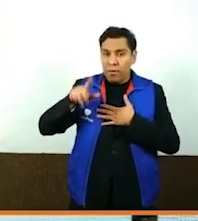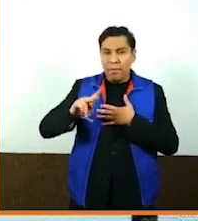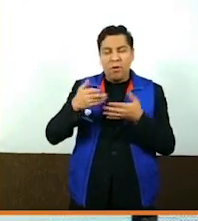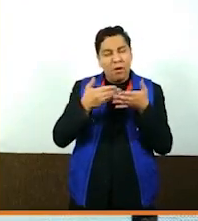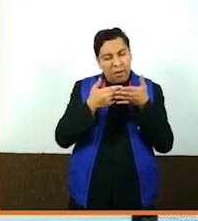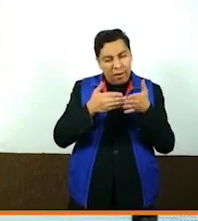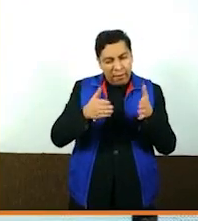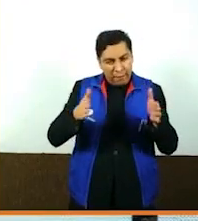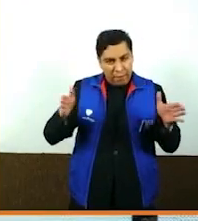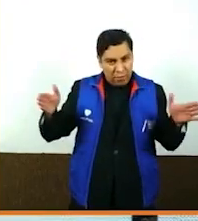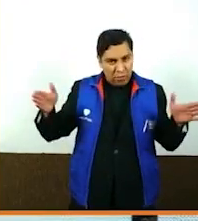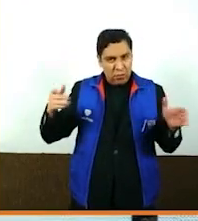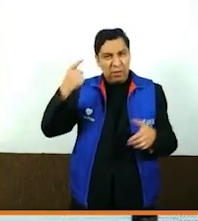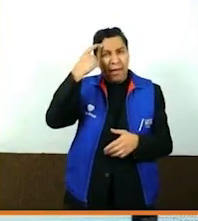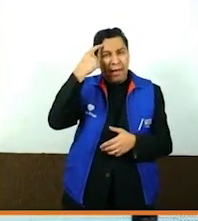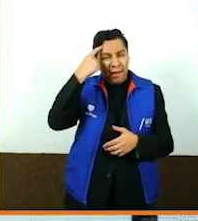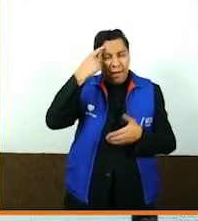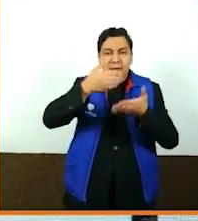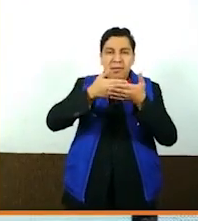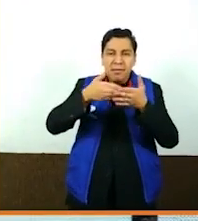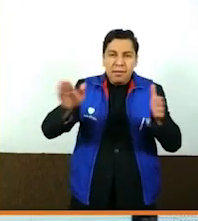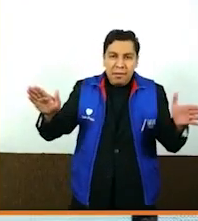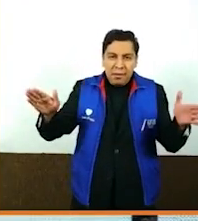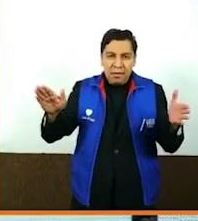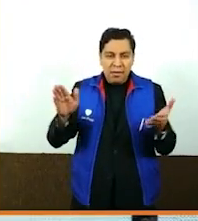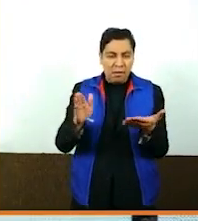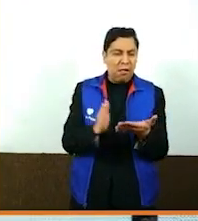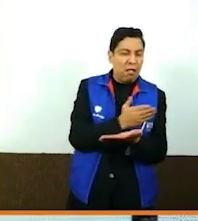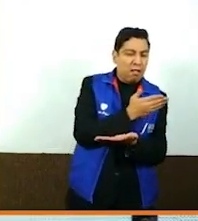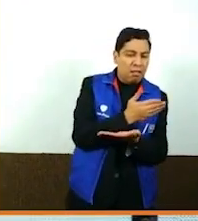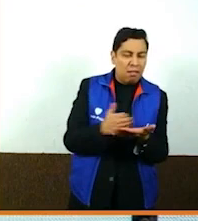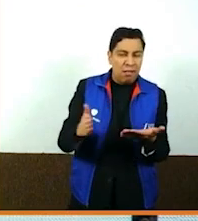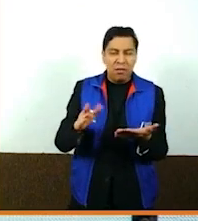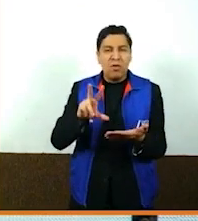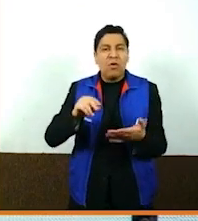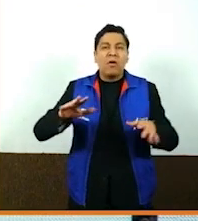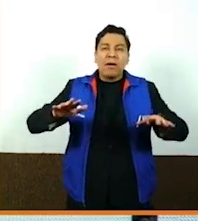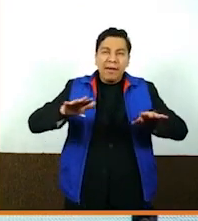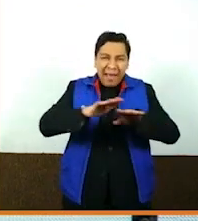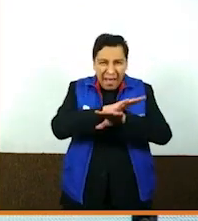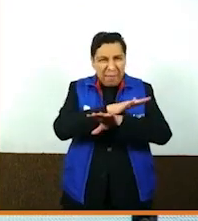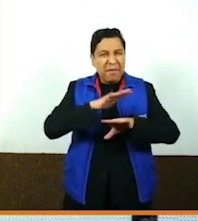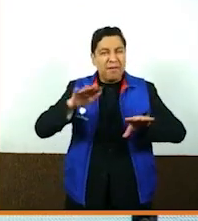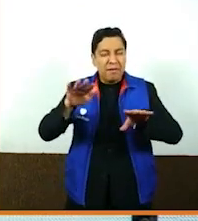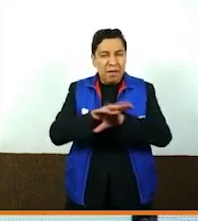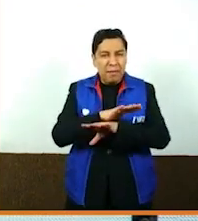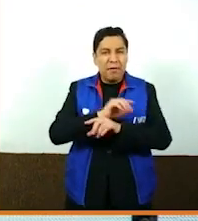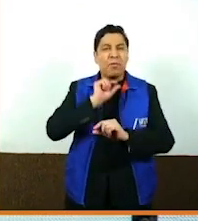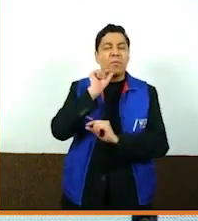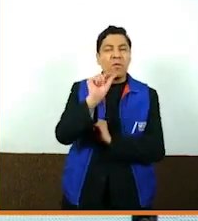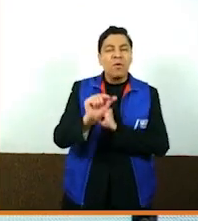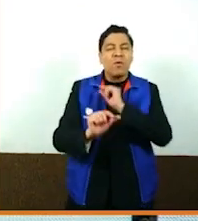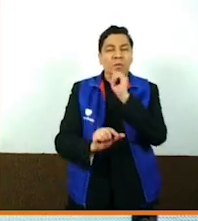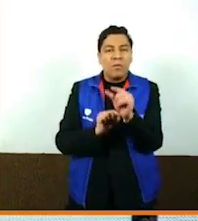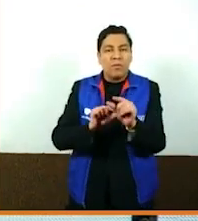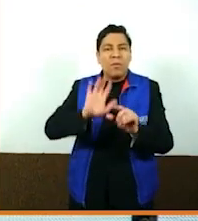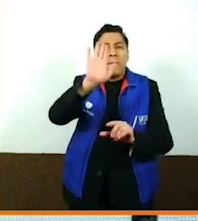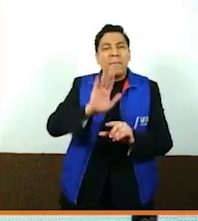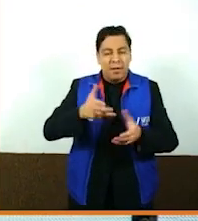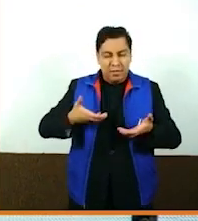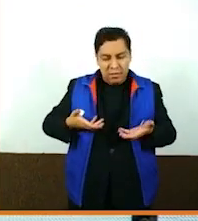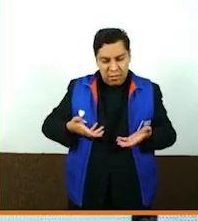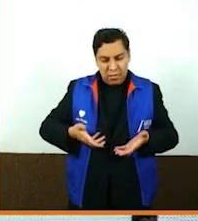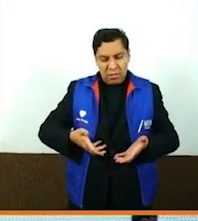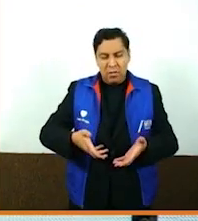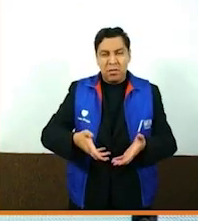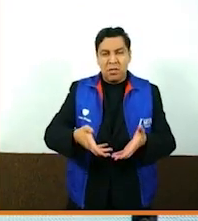apertura de perspectivas, es una brecha que se ha ido, había un camino que se ha ido haciendo